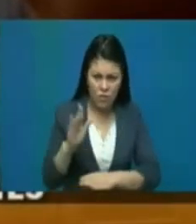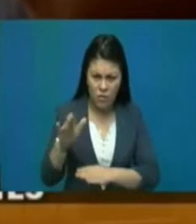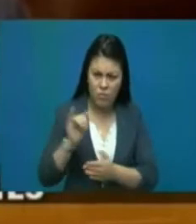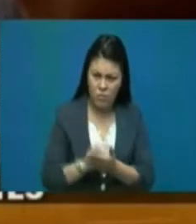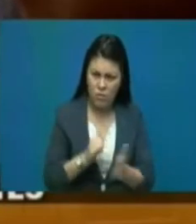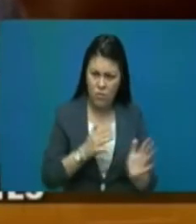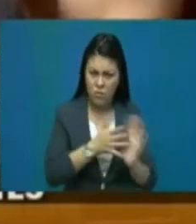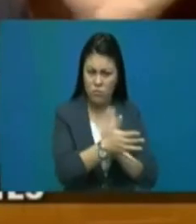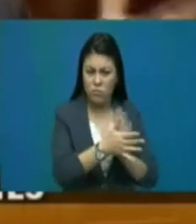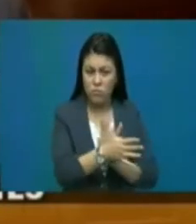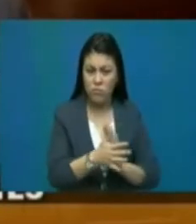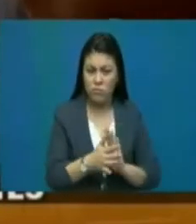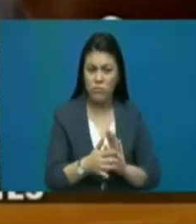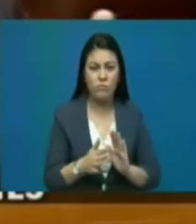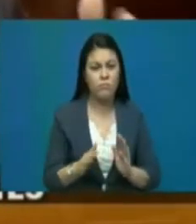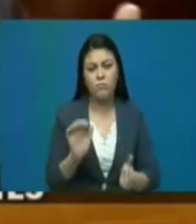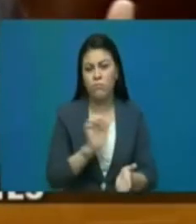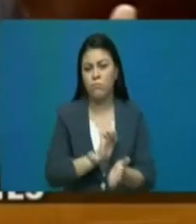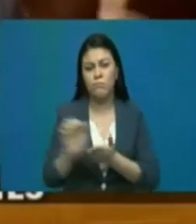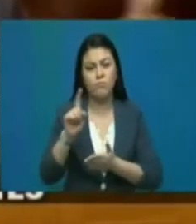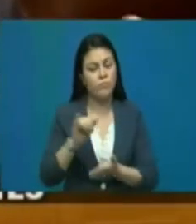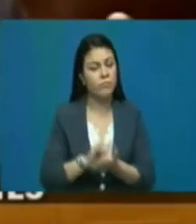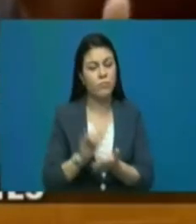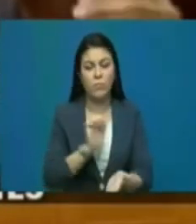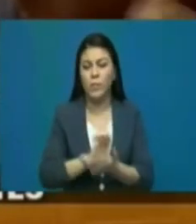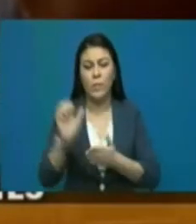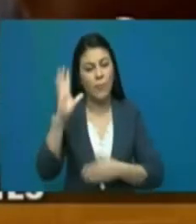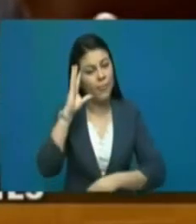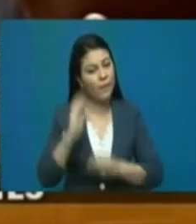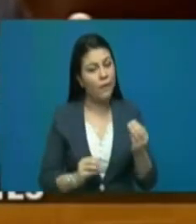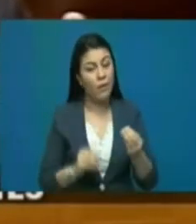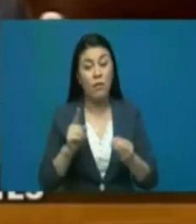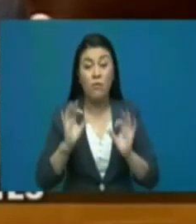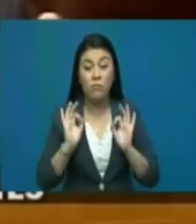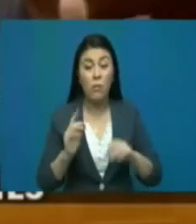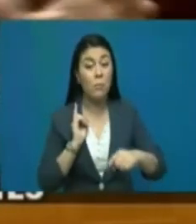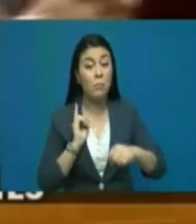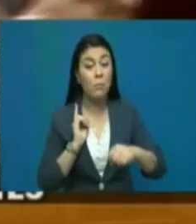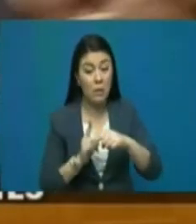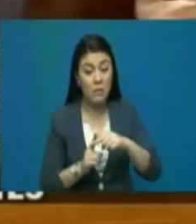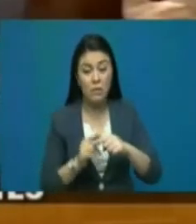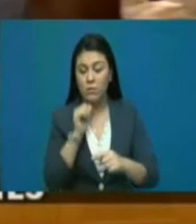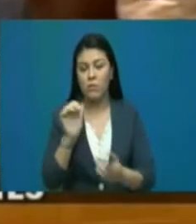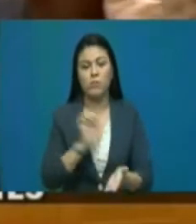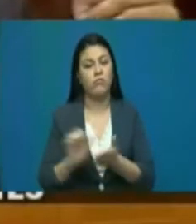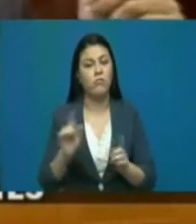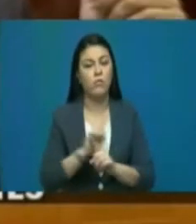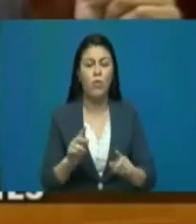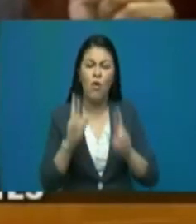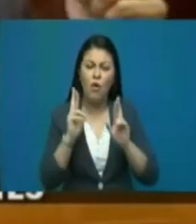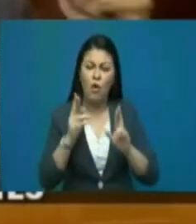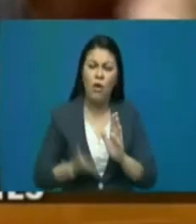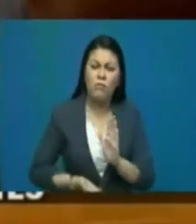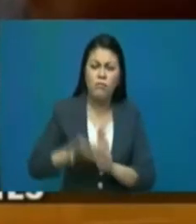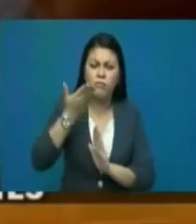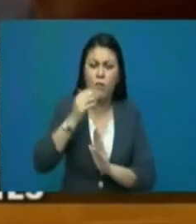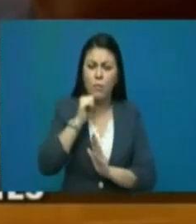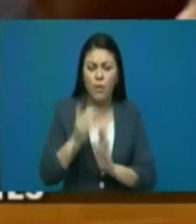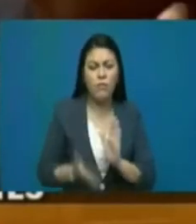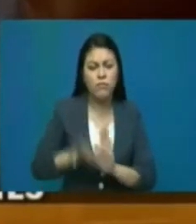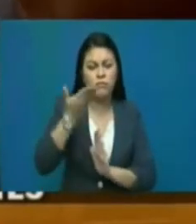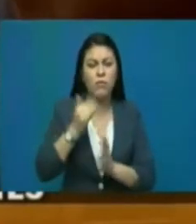manifestando rechazar presidente no vemos positivo Ojalá no se incrementen las tarifas del